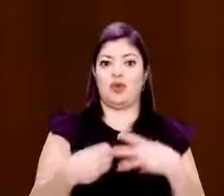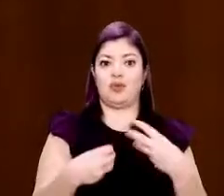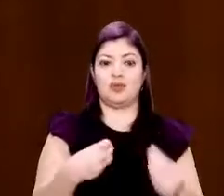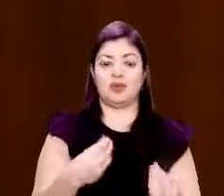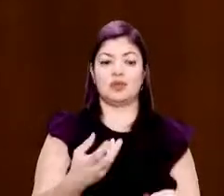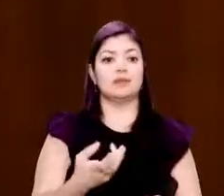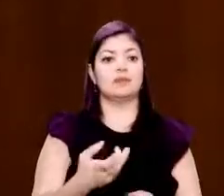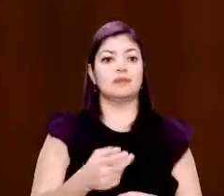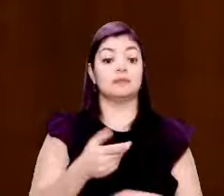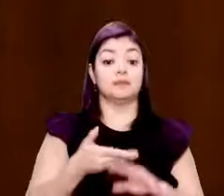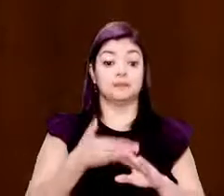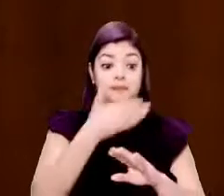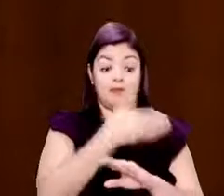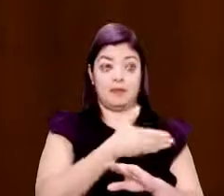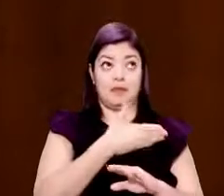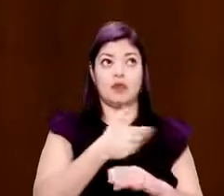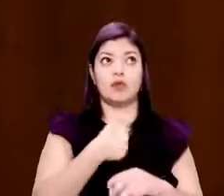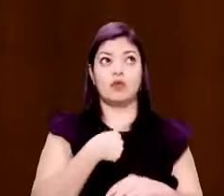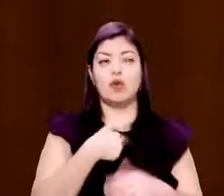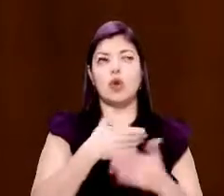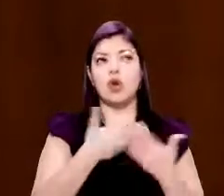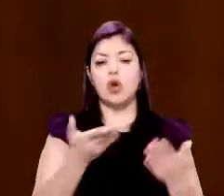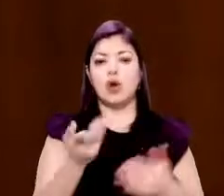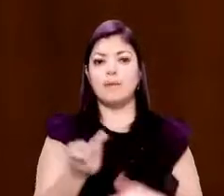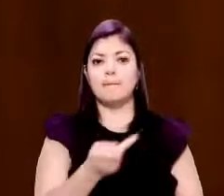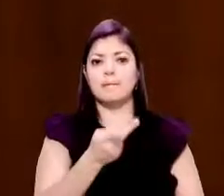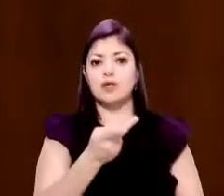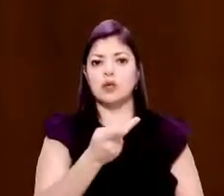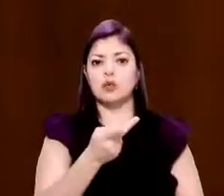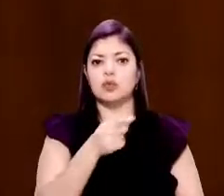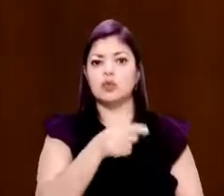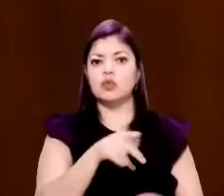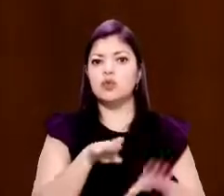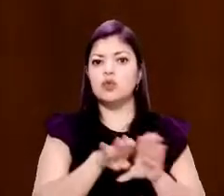En virtud de lo anterior, me permito preguntarle cuál ha sido el